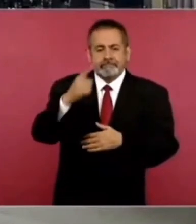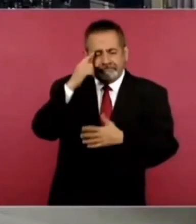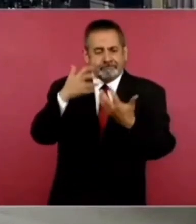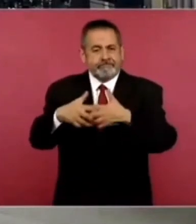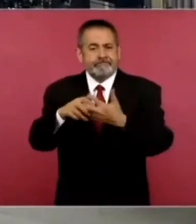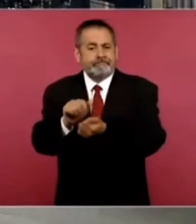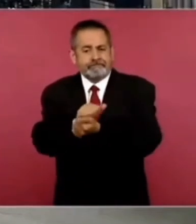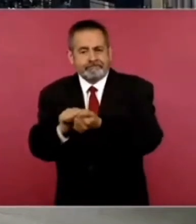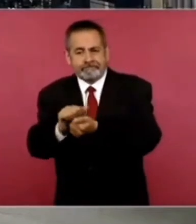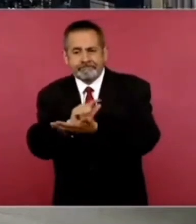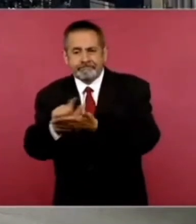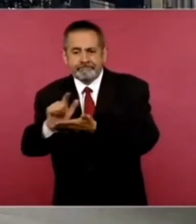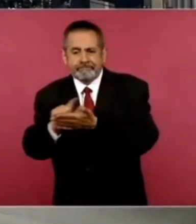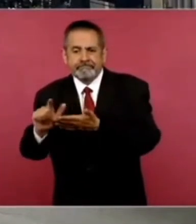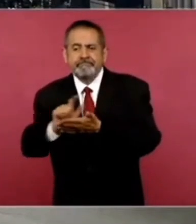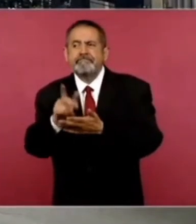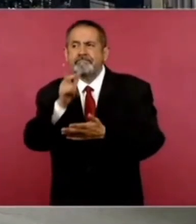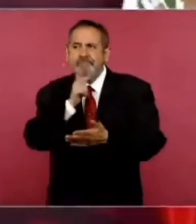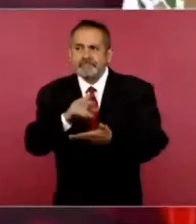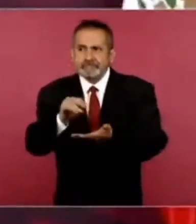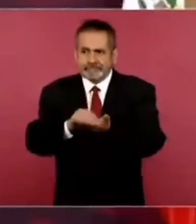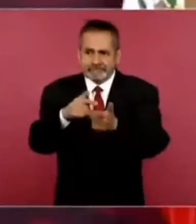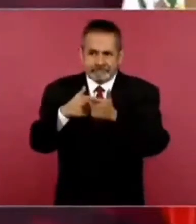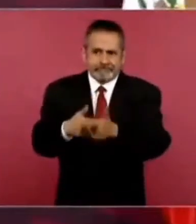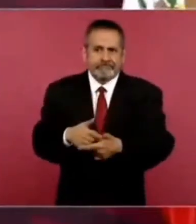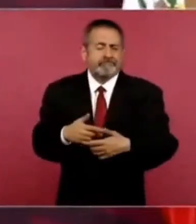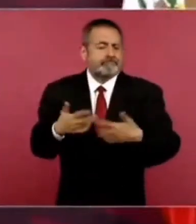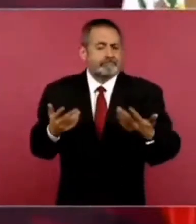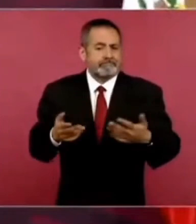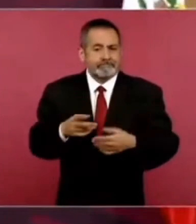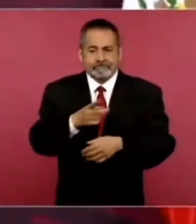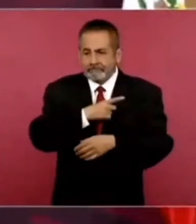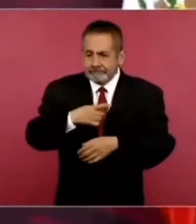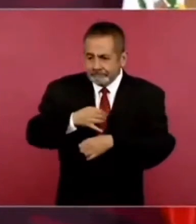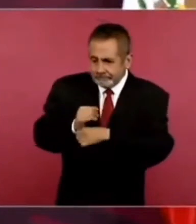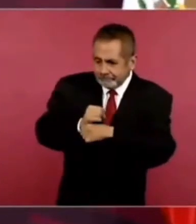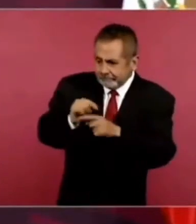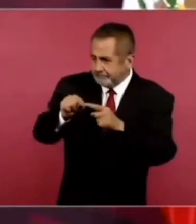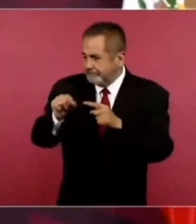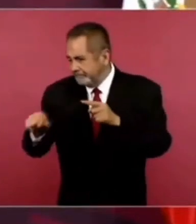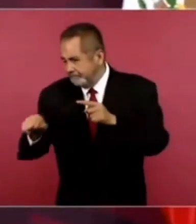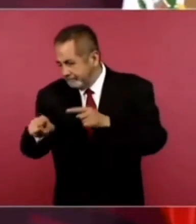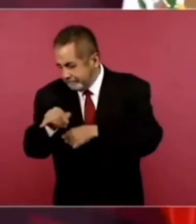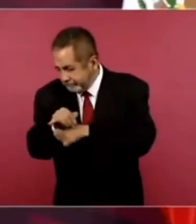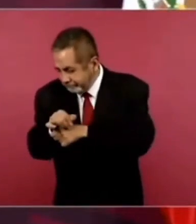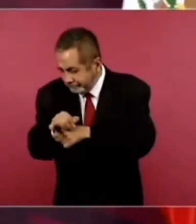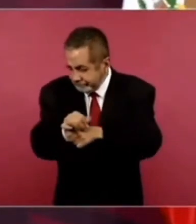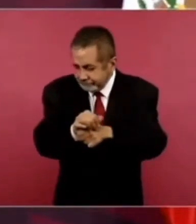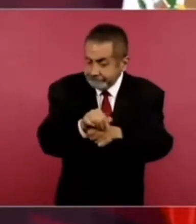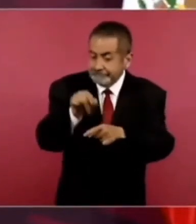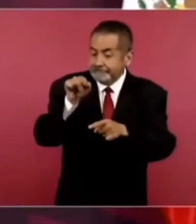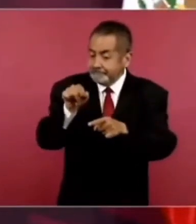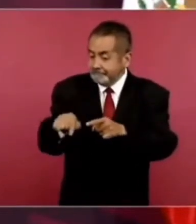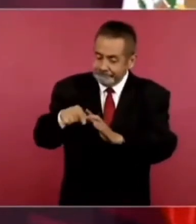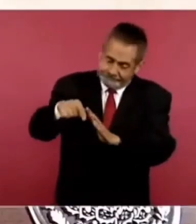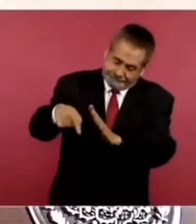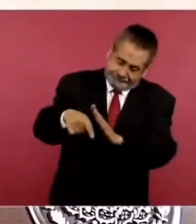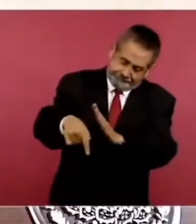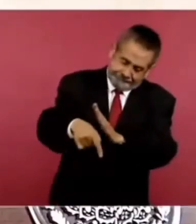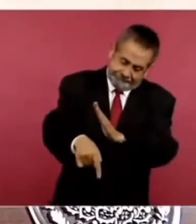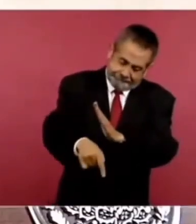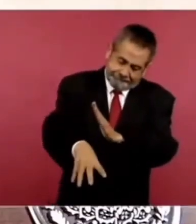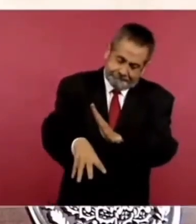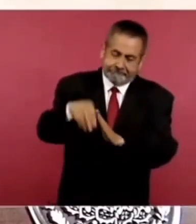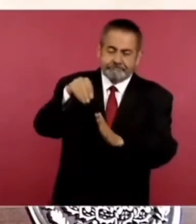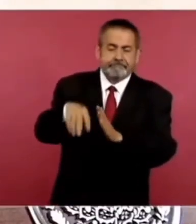y hay que seguir explorando para tener reservas petroleras y seguir perforando pozos para